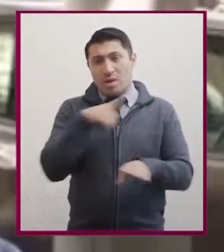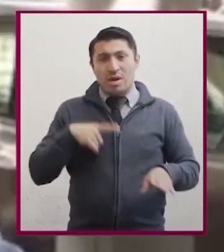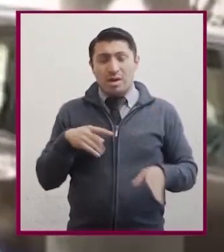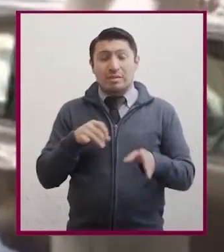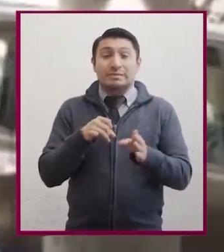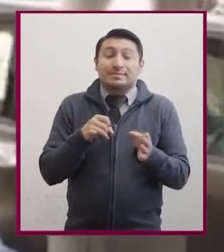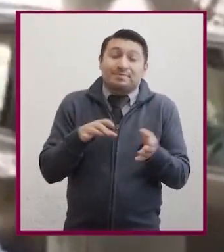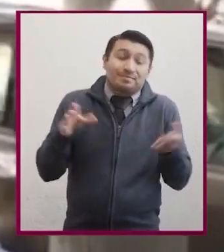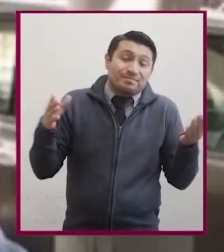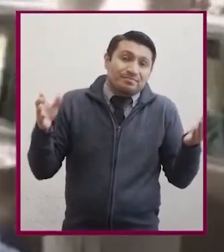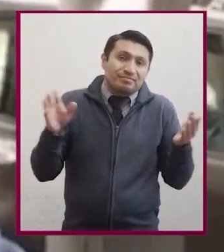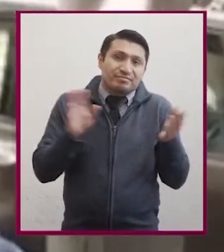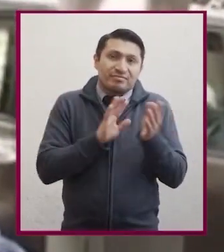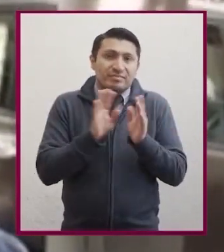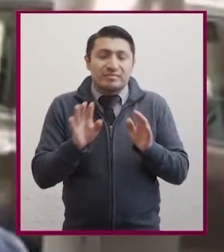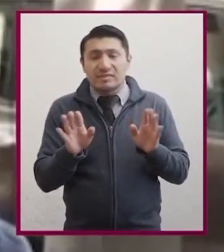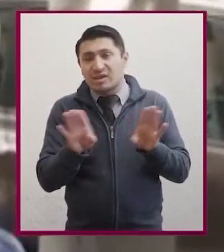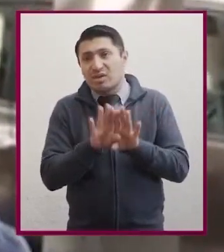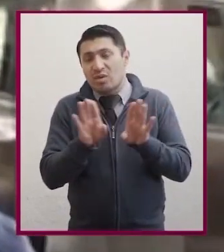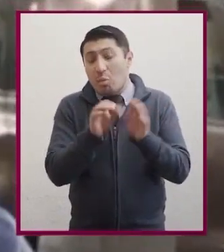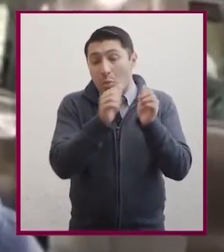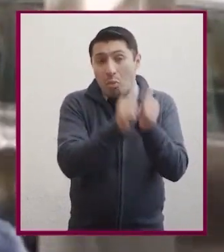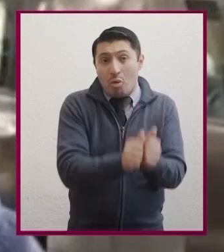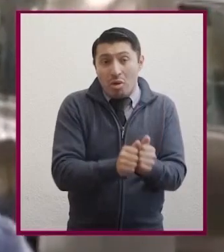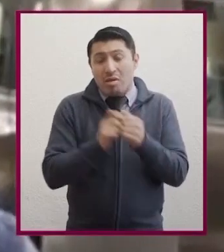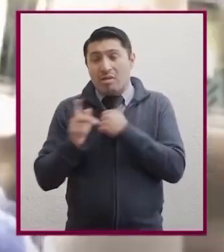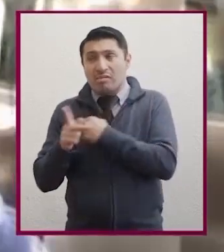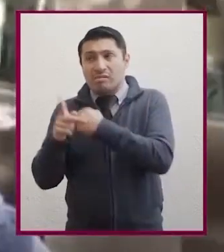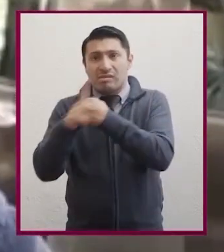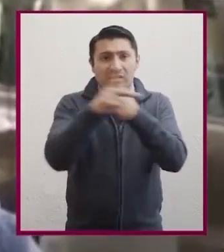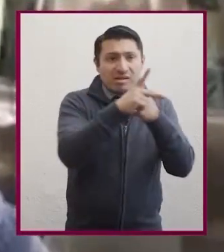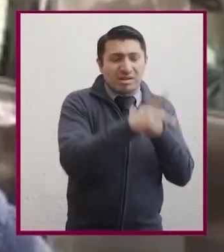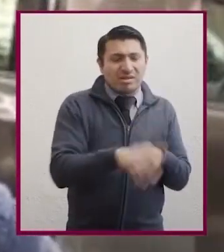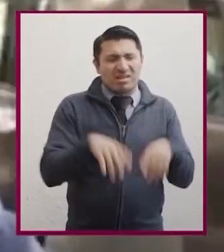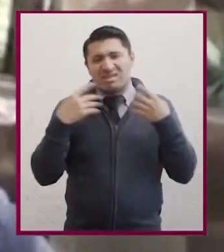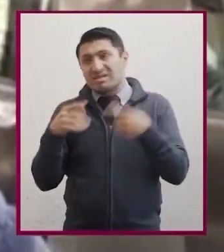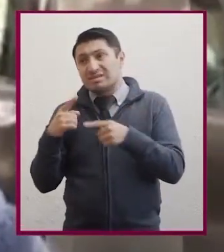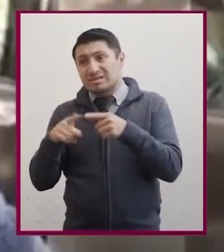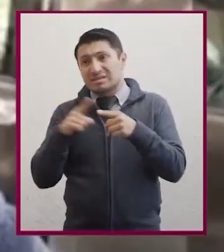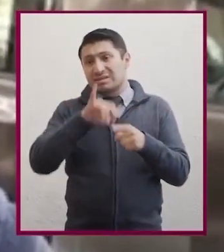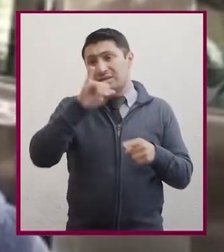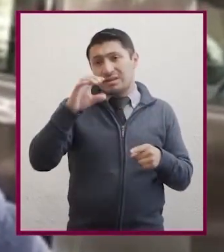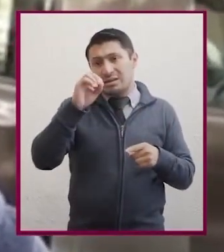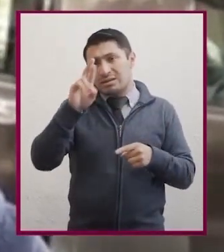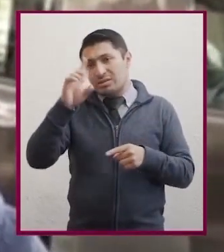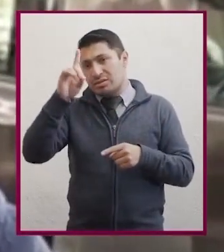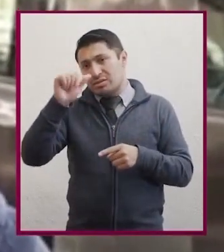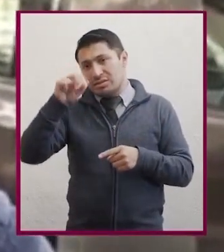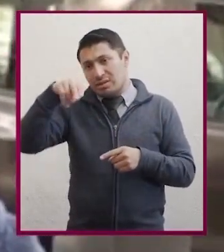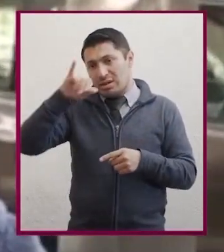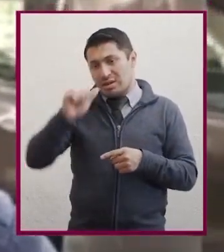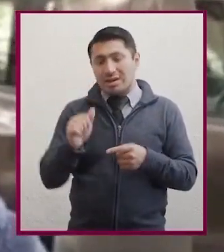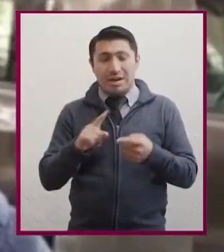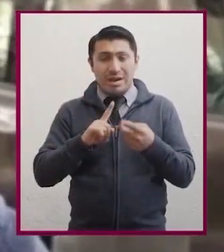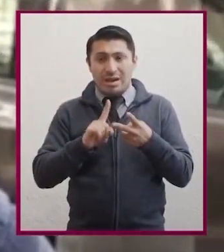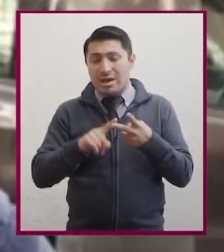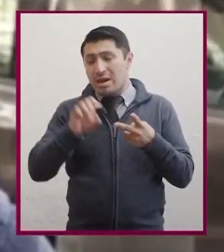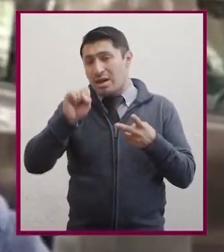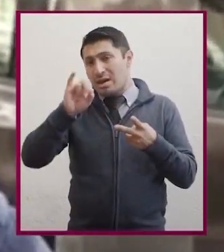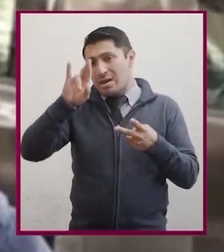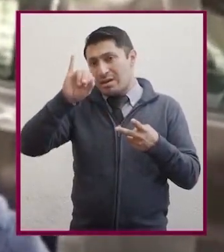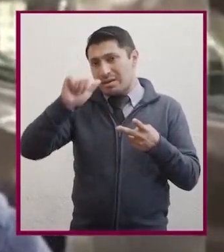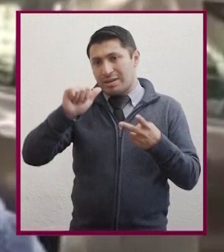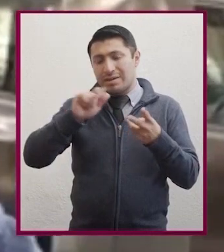tomar refugio en otros países, muchos en Jordania, pero también en Siria,